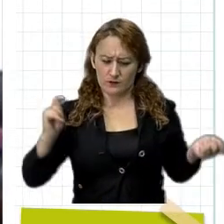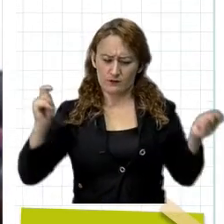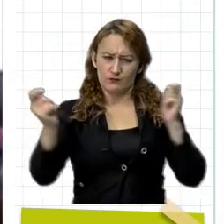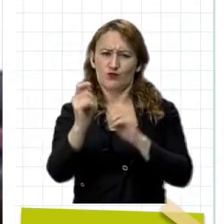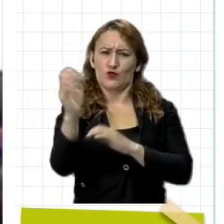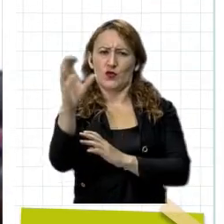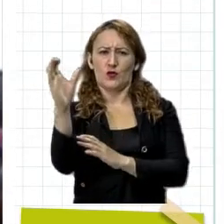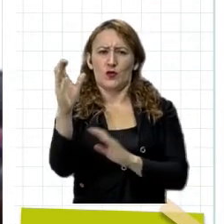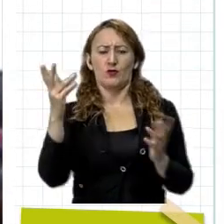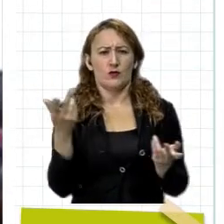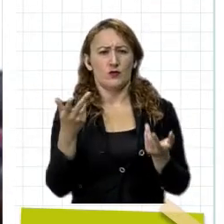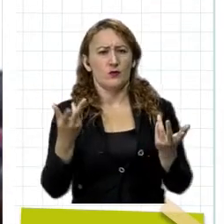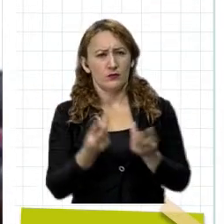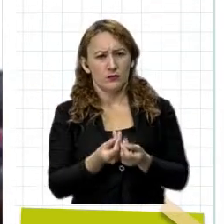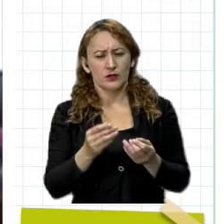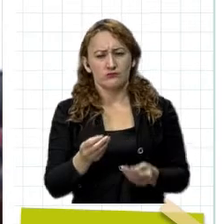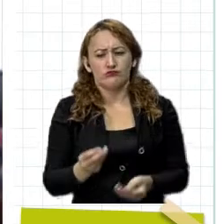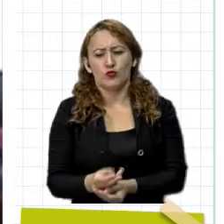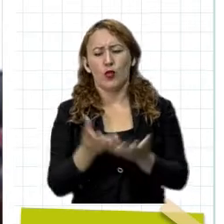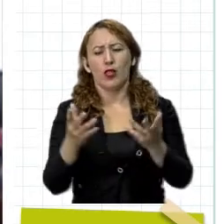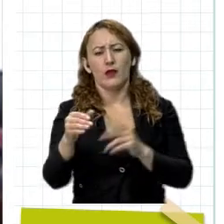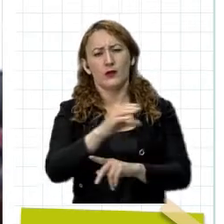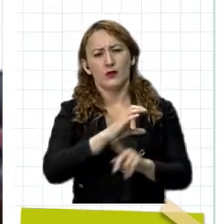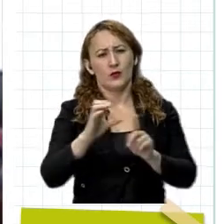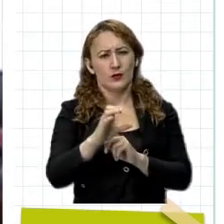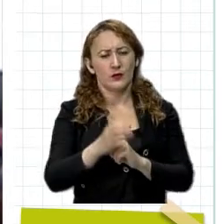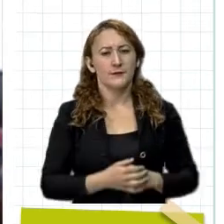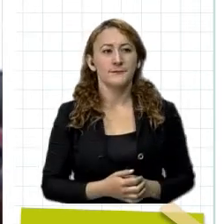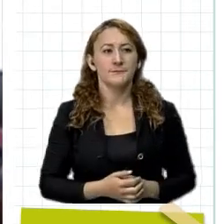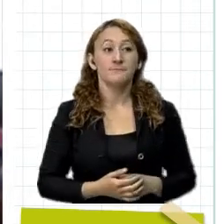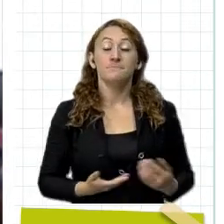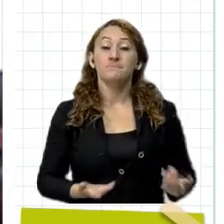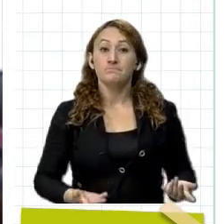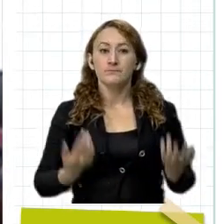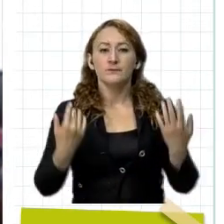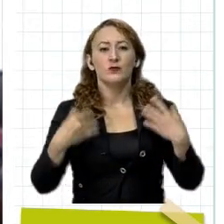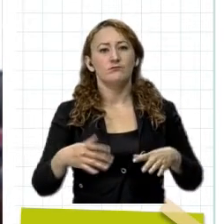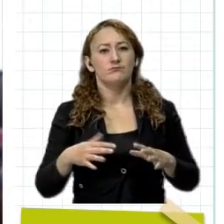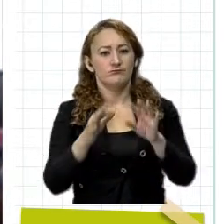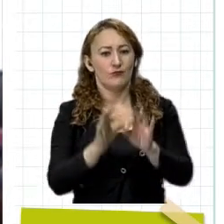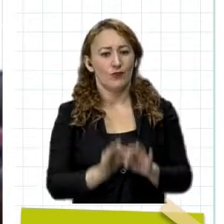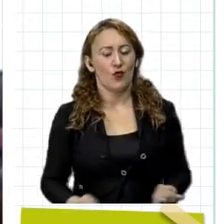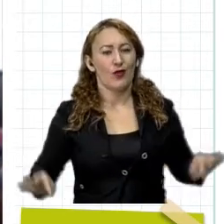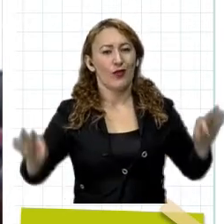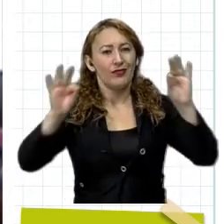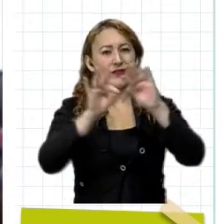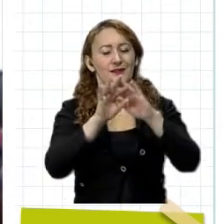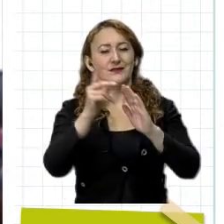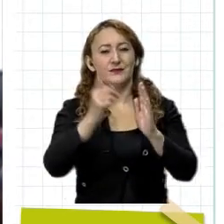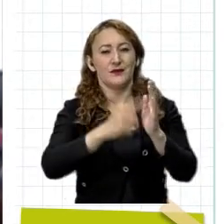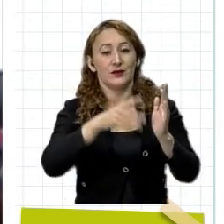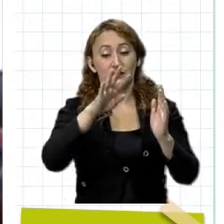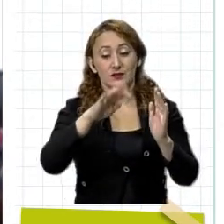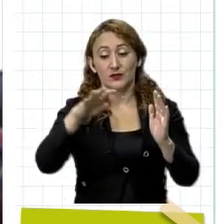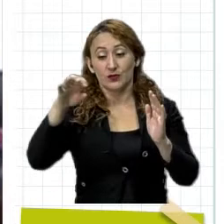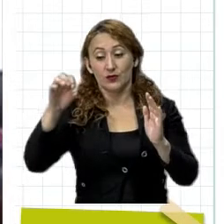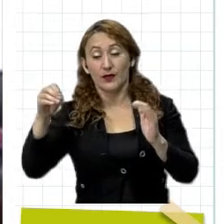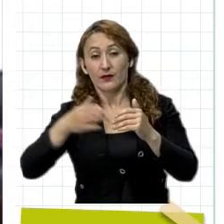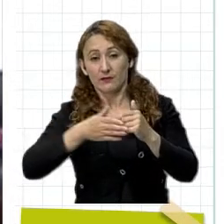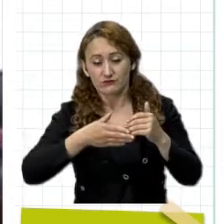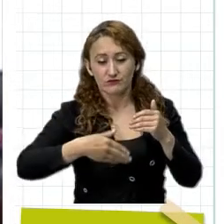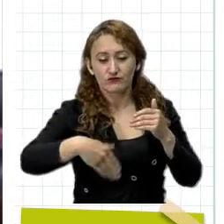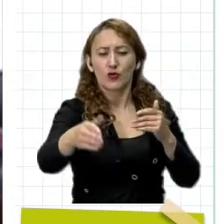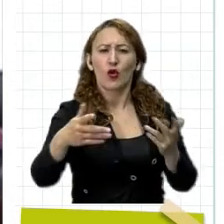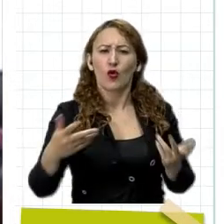un país pluriétnico y multicultural, reside en la importancia que cobró después de la década de 1990 la